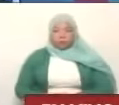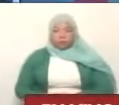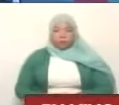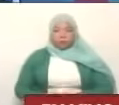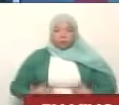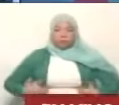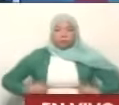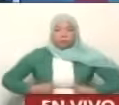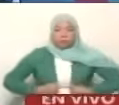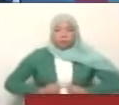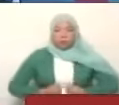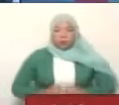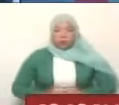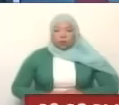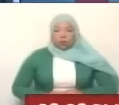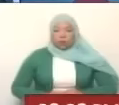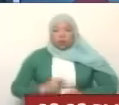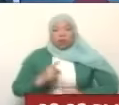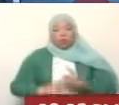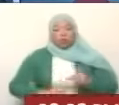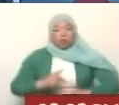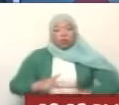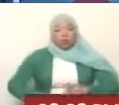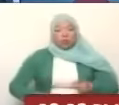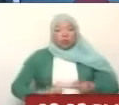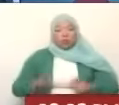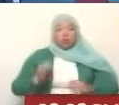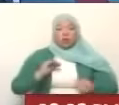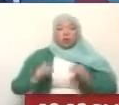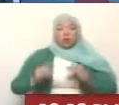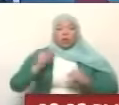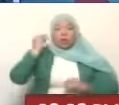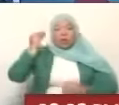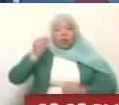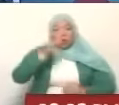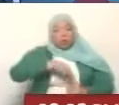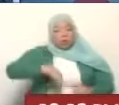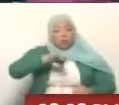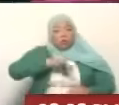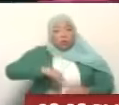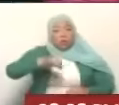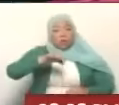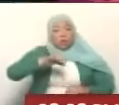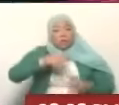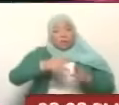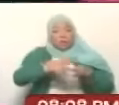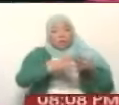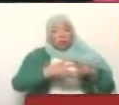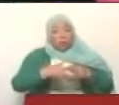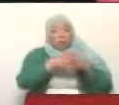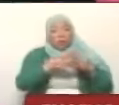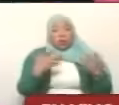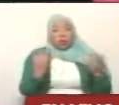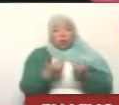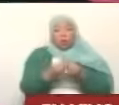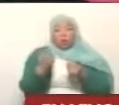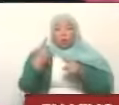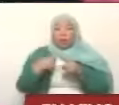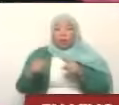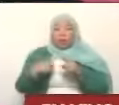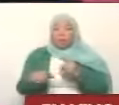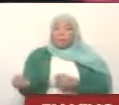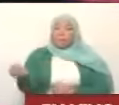Hay un proceso de descomposición moral y mental de la sociedad estadounidense. Y un conjunto de elementos